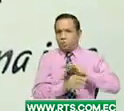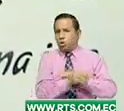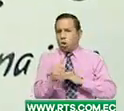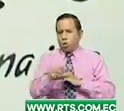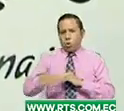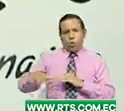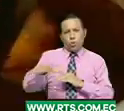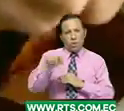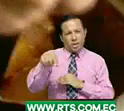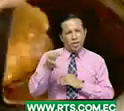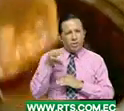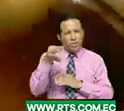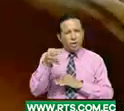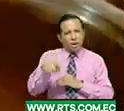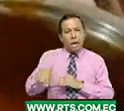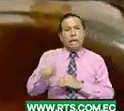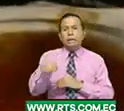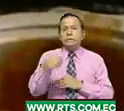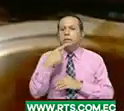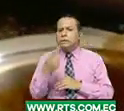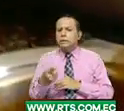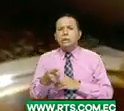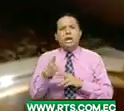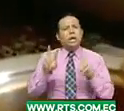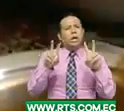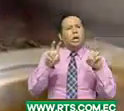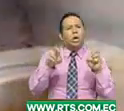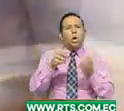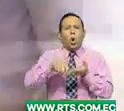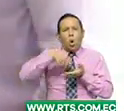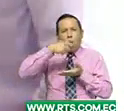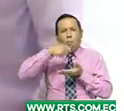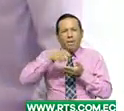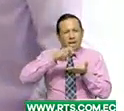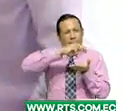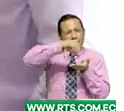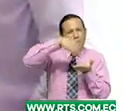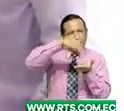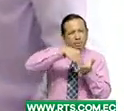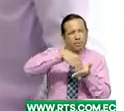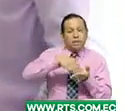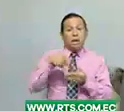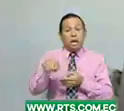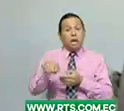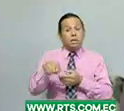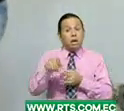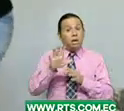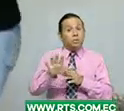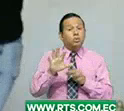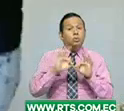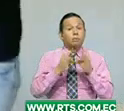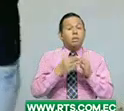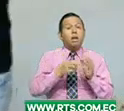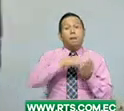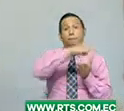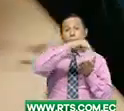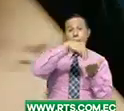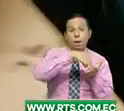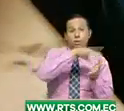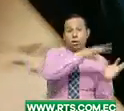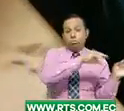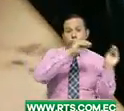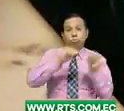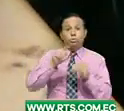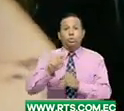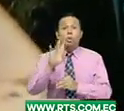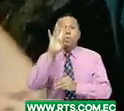preparan las famosas tonga manabitas. Carmen viene de familia manaba. Junto a su esposo e hijo, decidieron adecuar parte